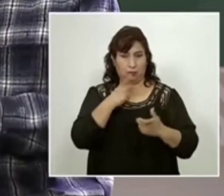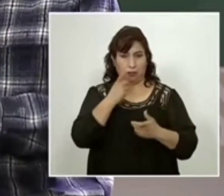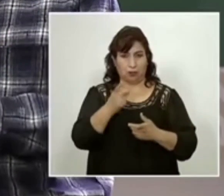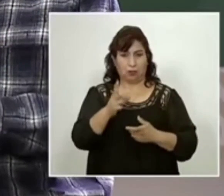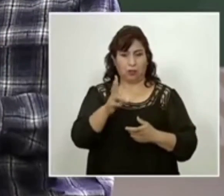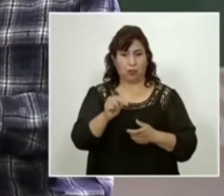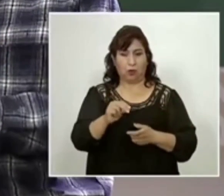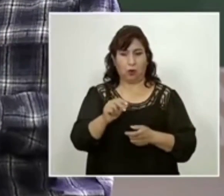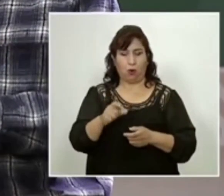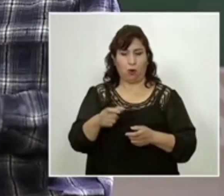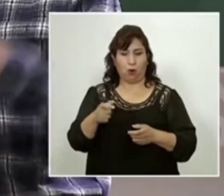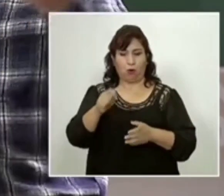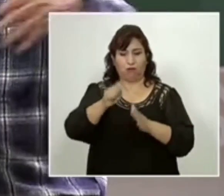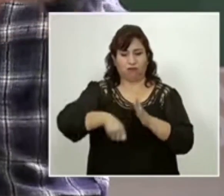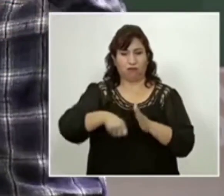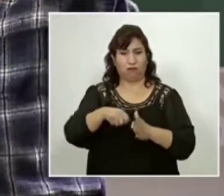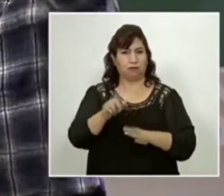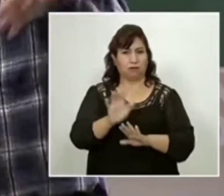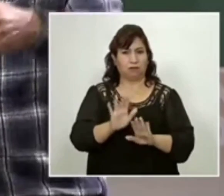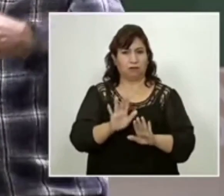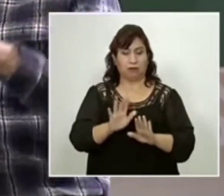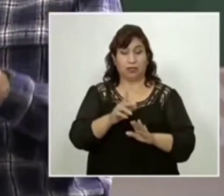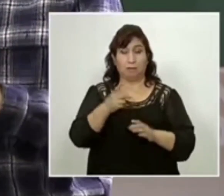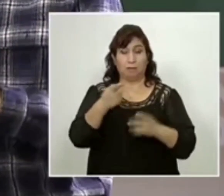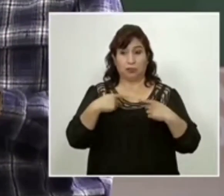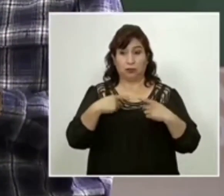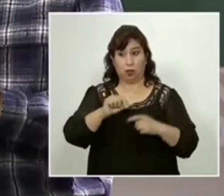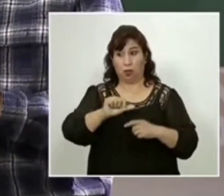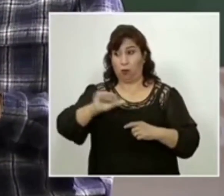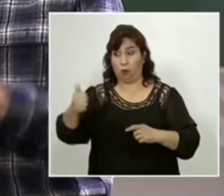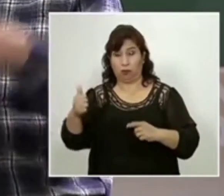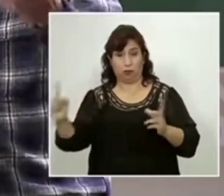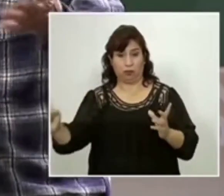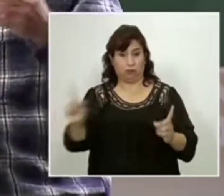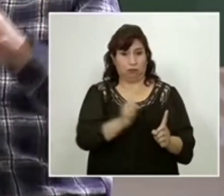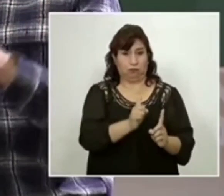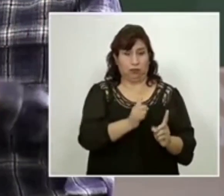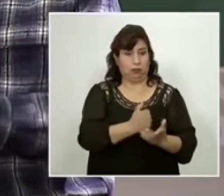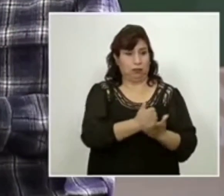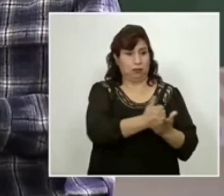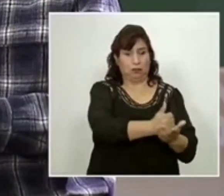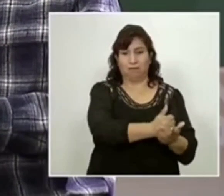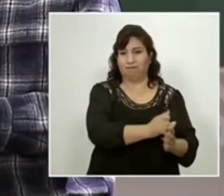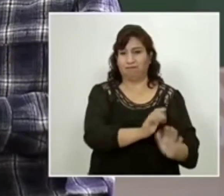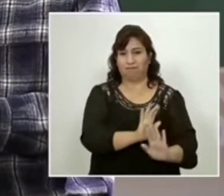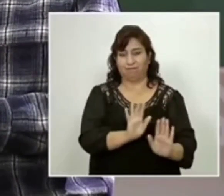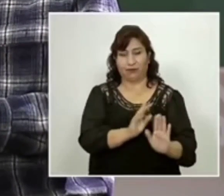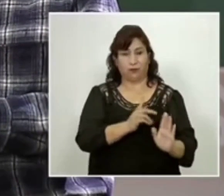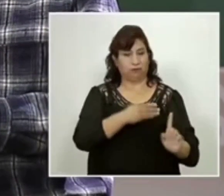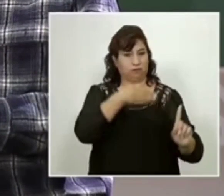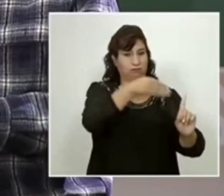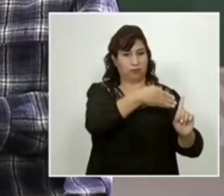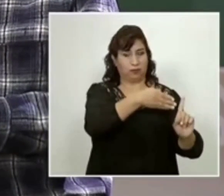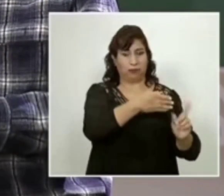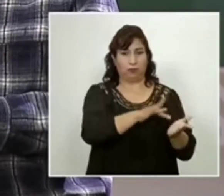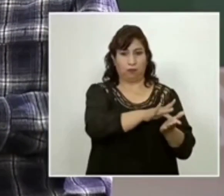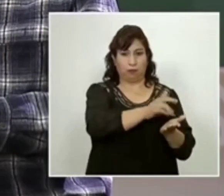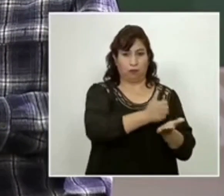electrónico y que sin intermediarios les llegara el apoyo